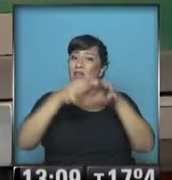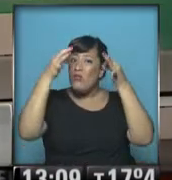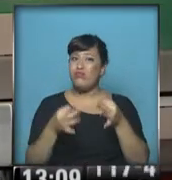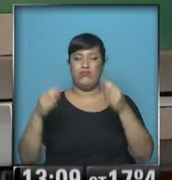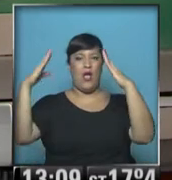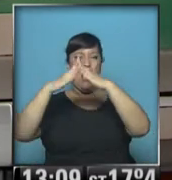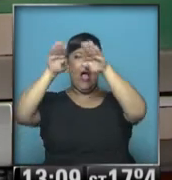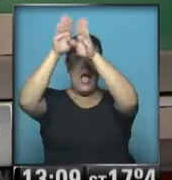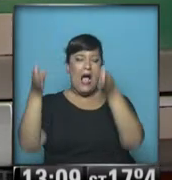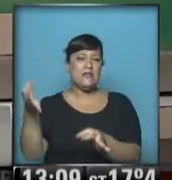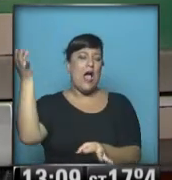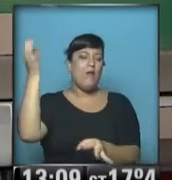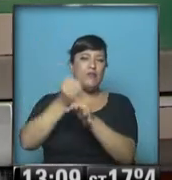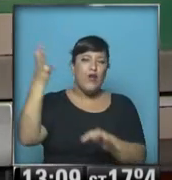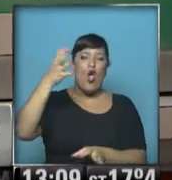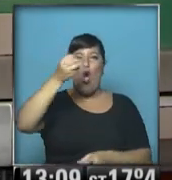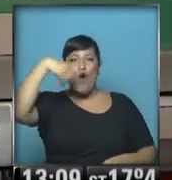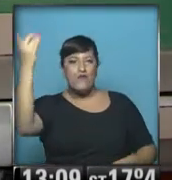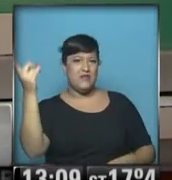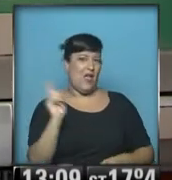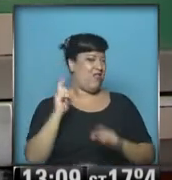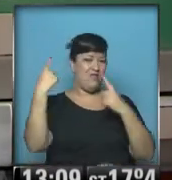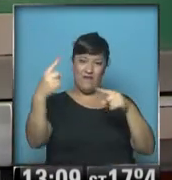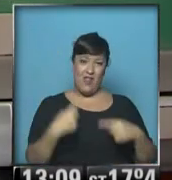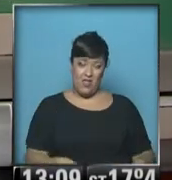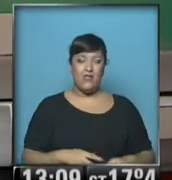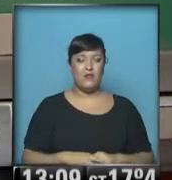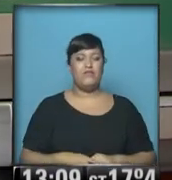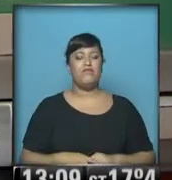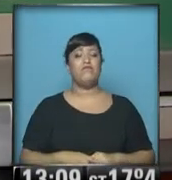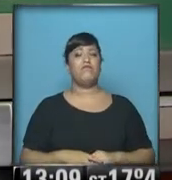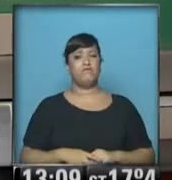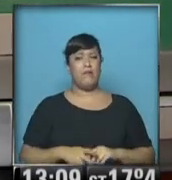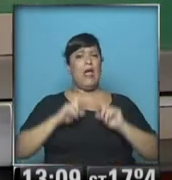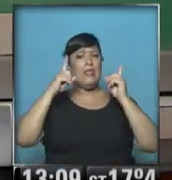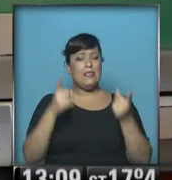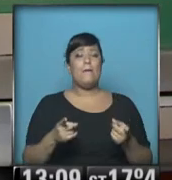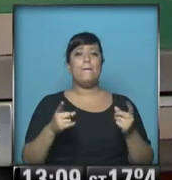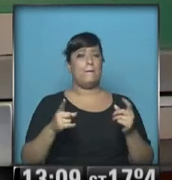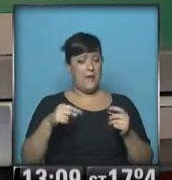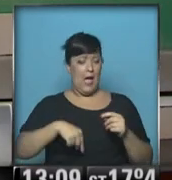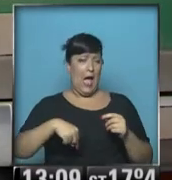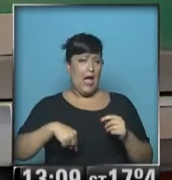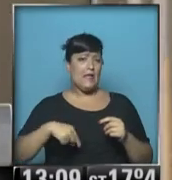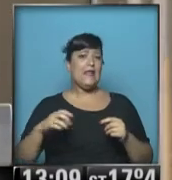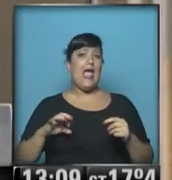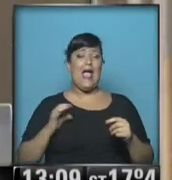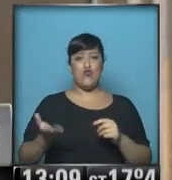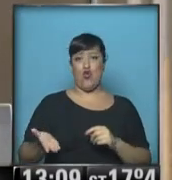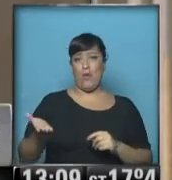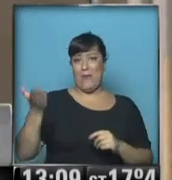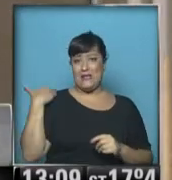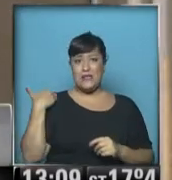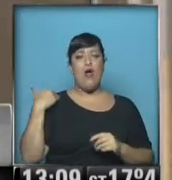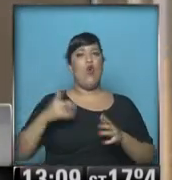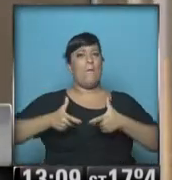venden este tipo de cosas, de artículos. Se registraron muchos menos casos que el año pasado. Un